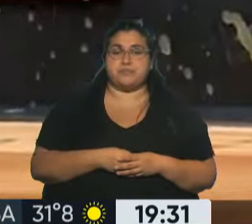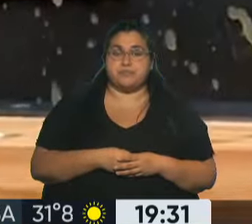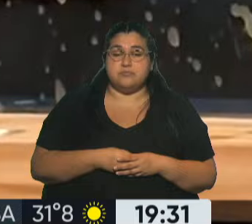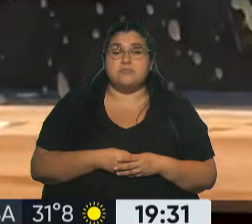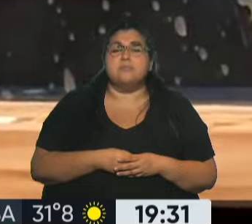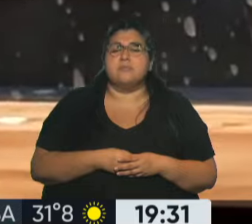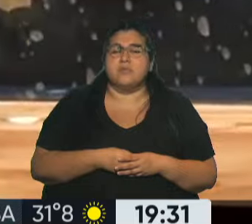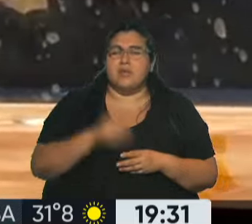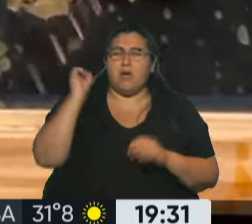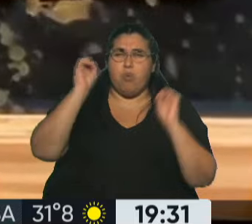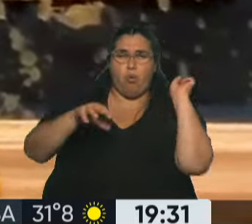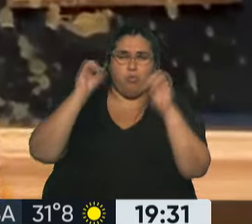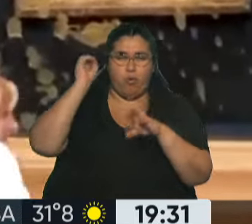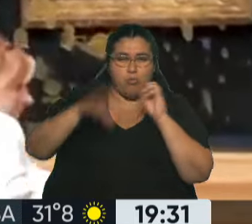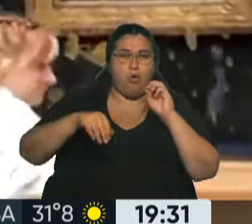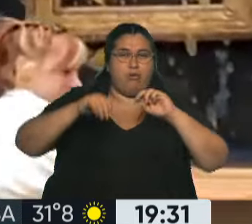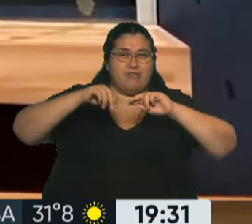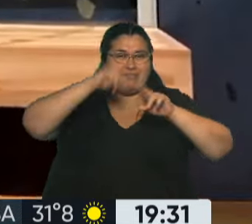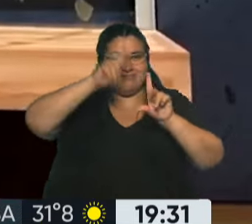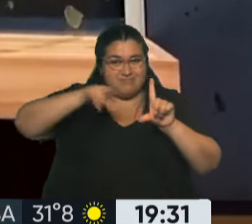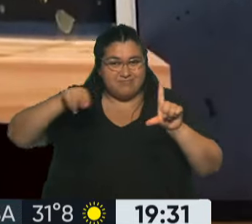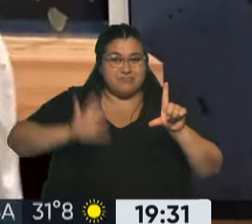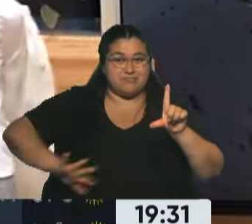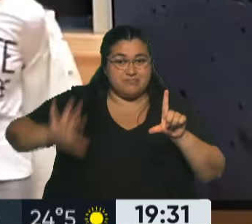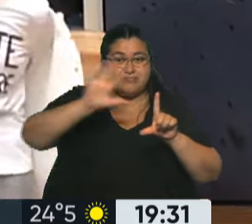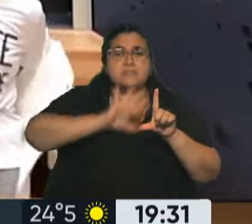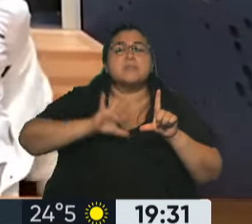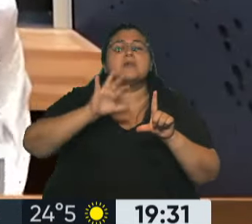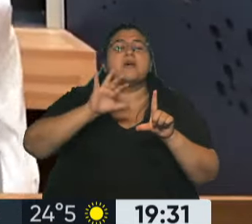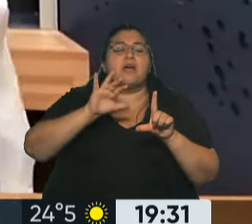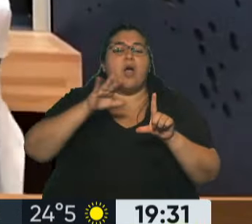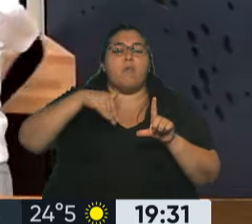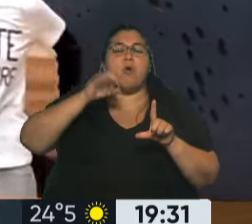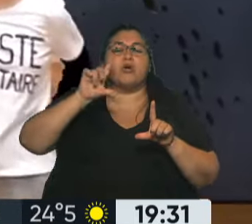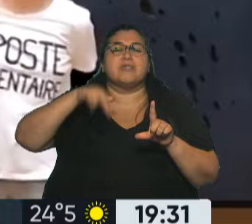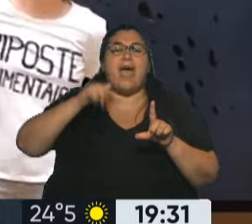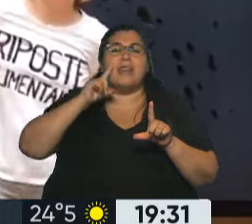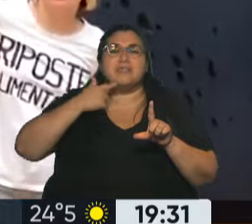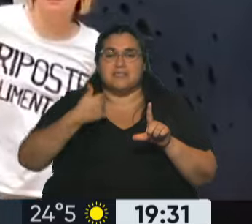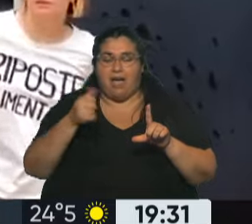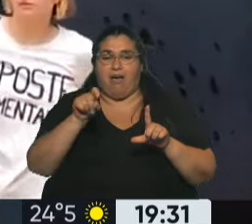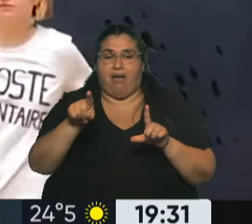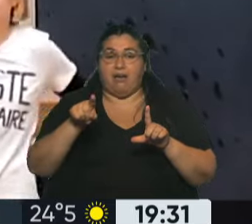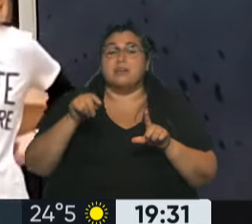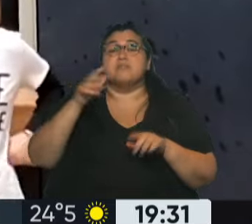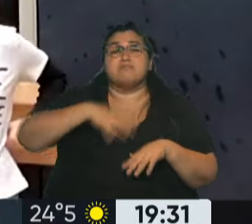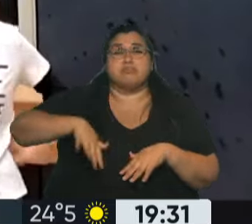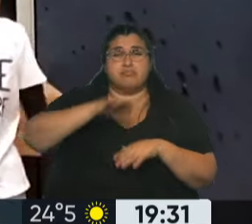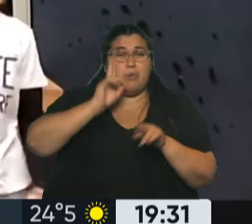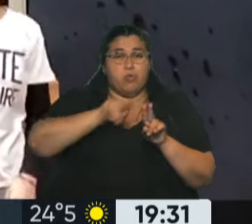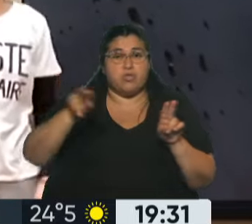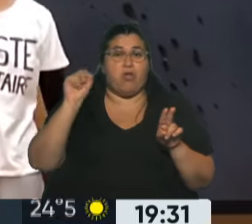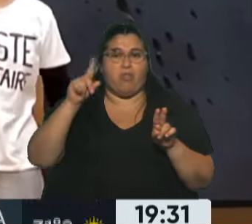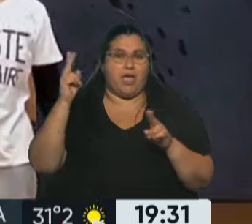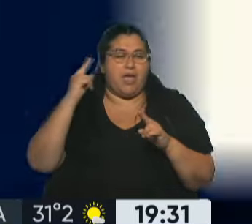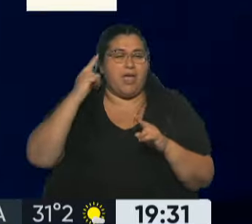Ataque a la Mona Lisa. Activistas climáticos mancharon con sopa la obra de Da Vinci en el Louvre de París y